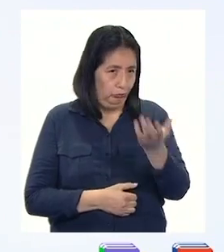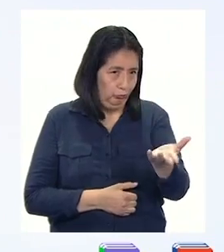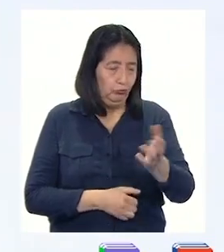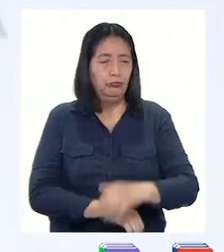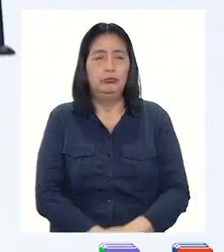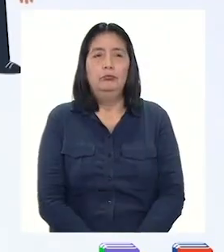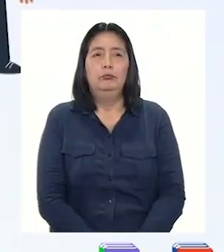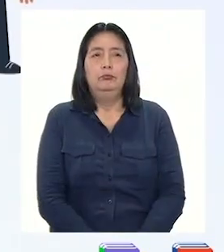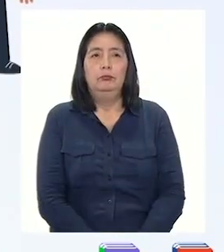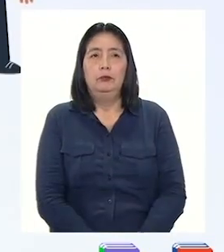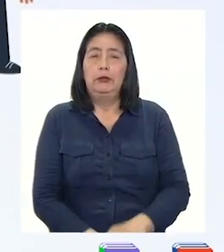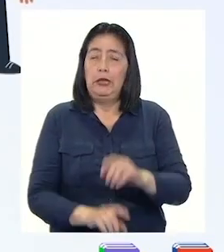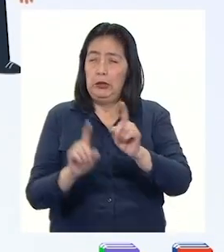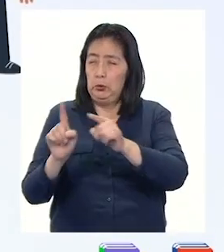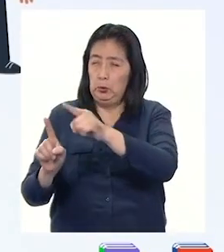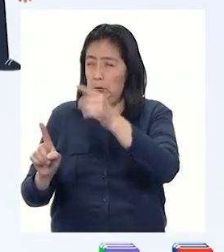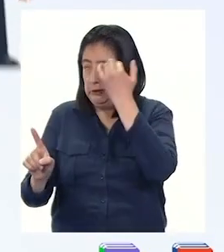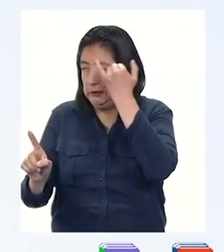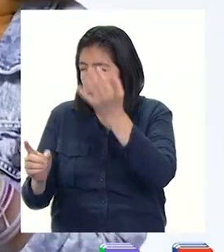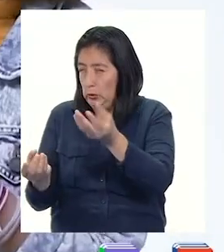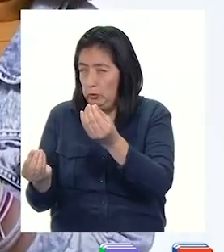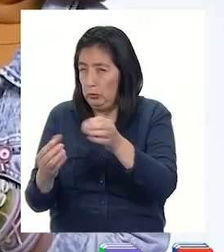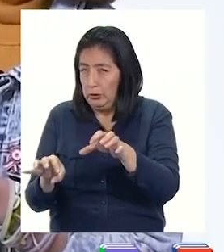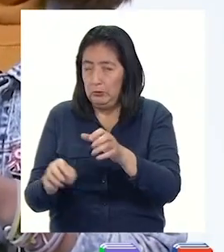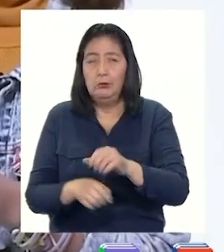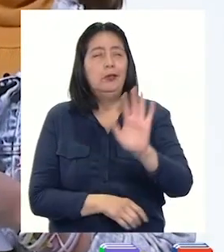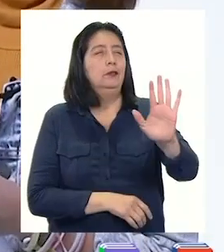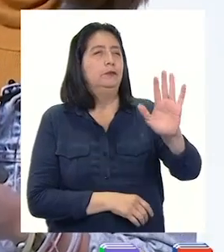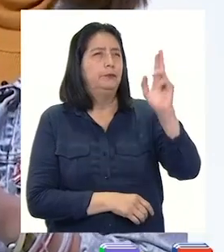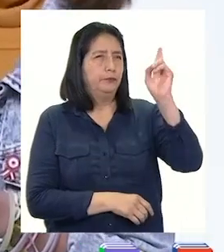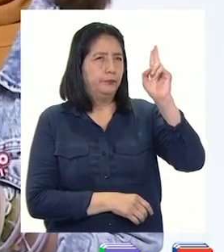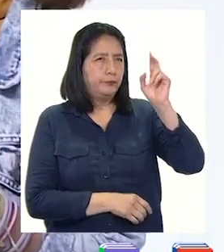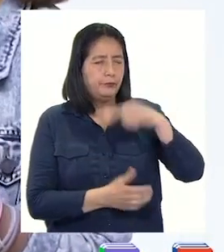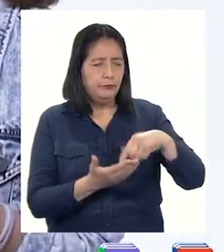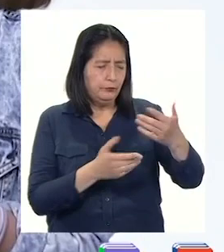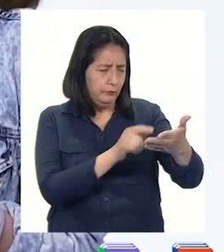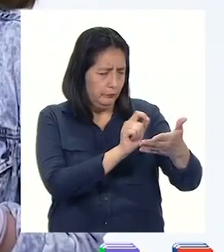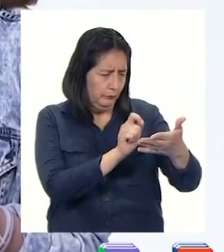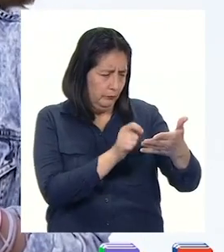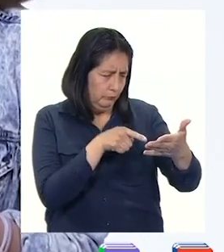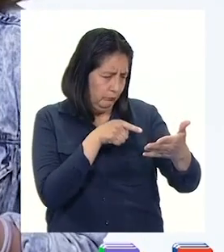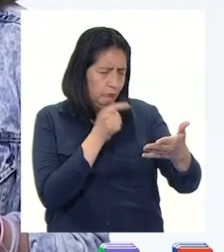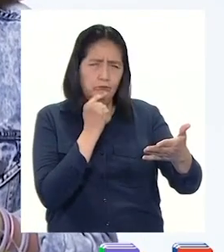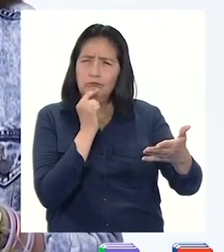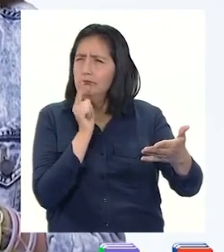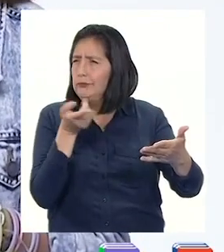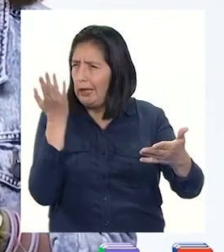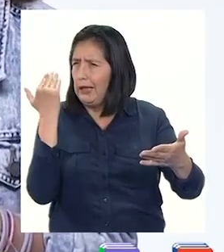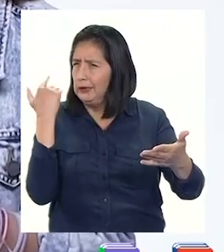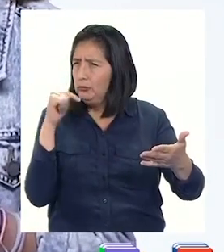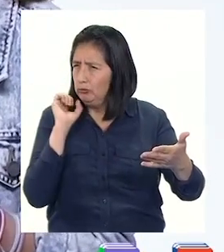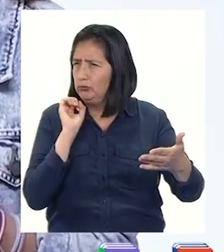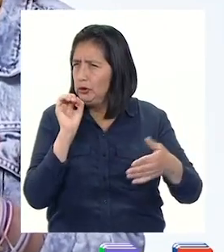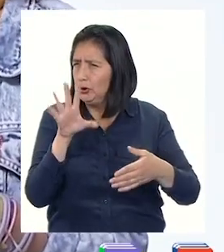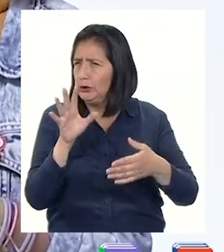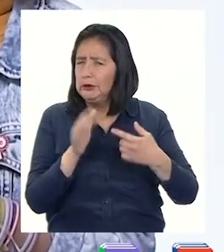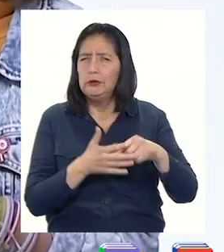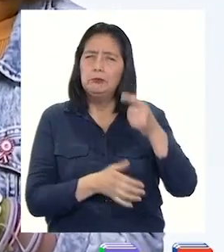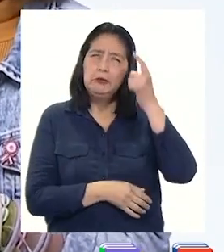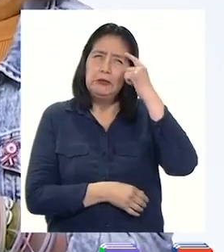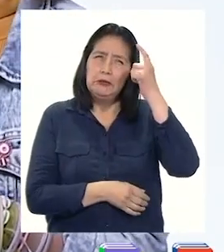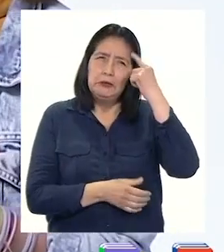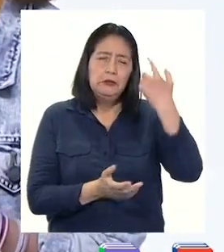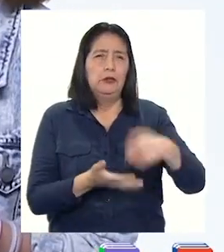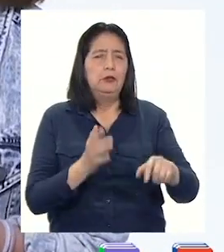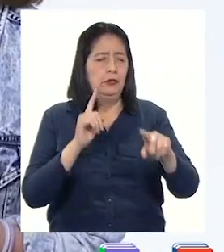consumo. ¿Alguna idea de cómo hacerlo? Profesor, estoy viendo mis apuntes y me acuerdo que en el programa anterior usted nos sugirió que